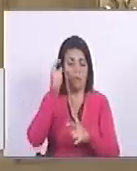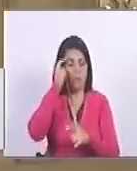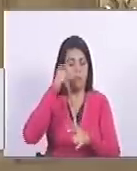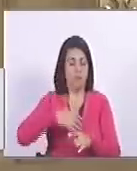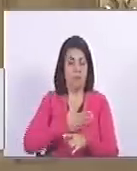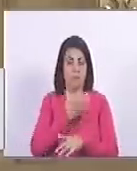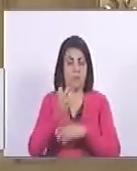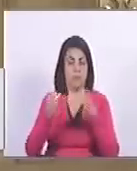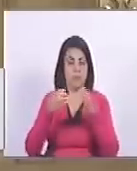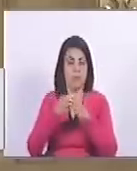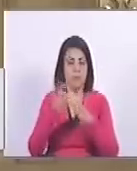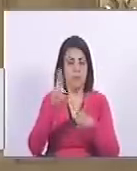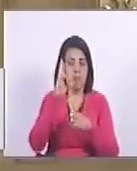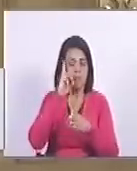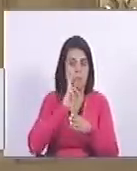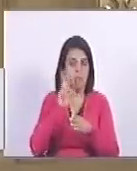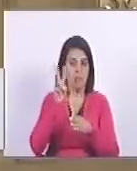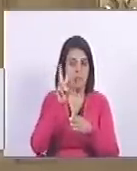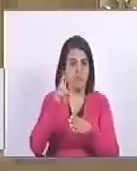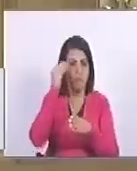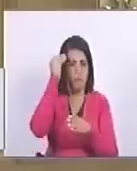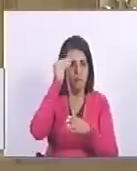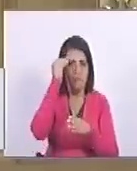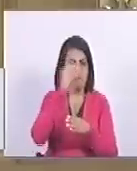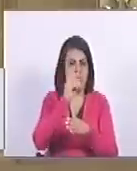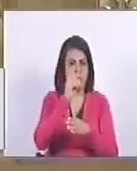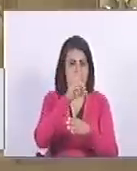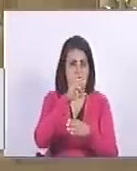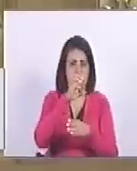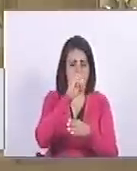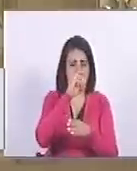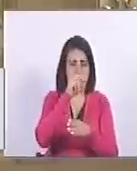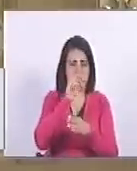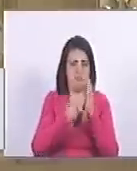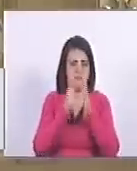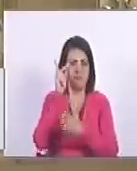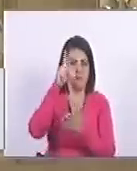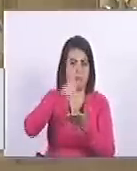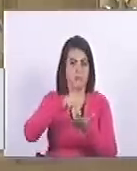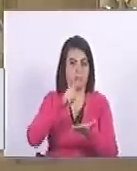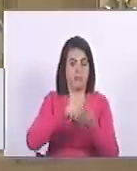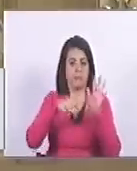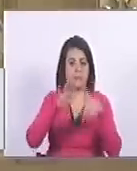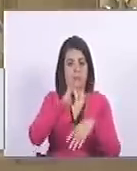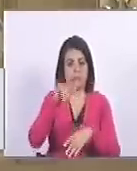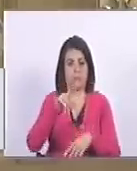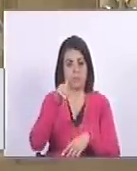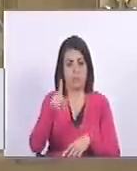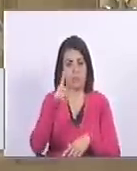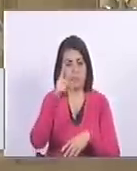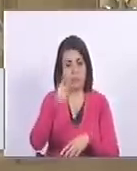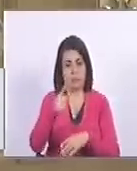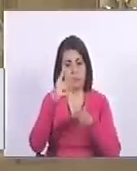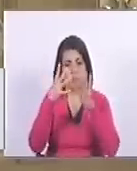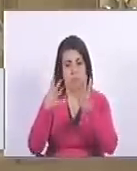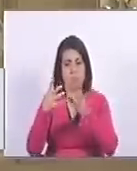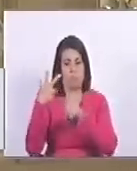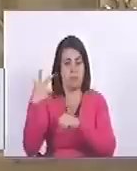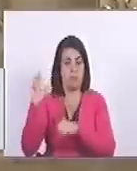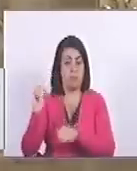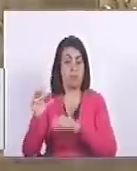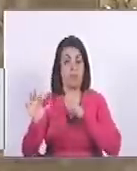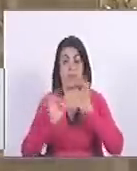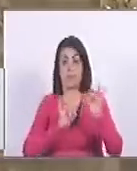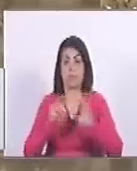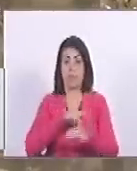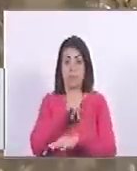Venezuela. Considerando que el Orfeón Lamas ofreció su primera presentación el 15 de julio de 1930 en el